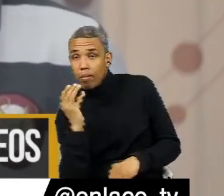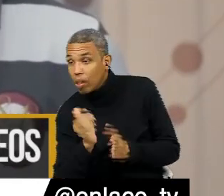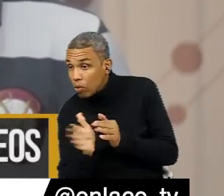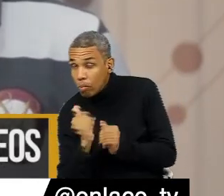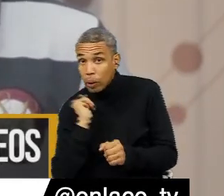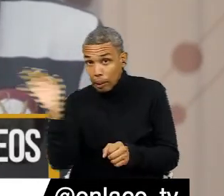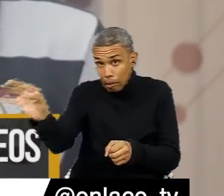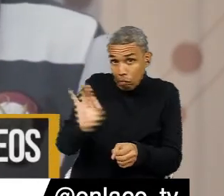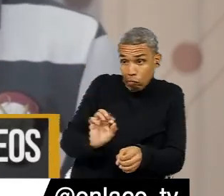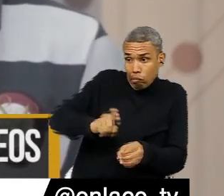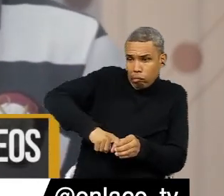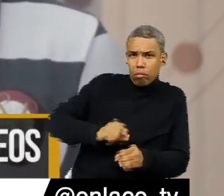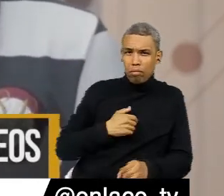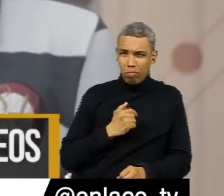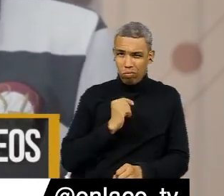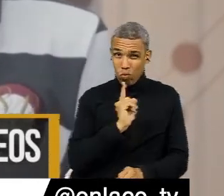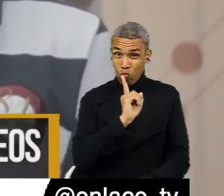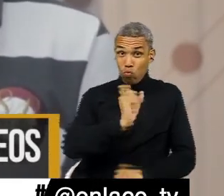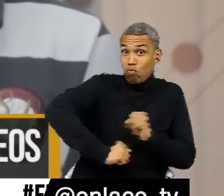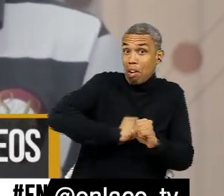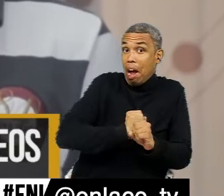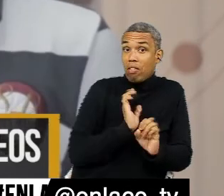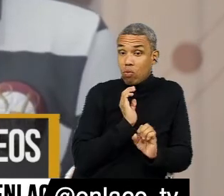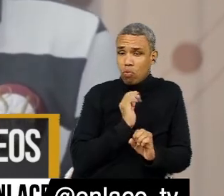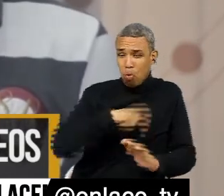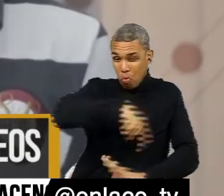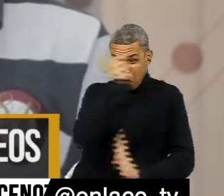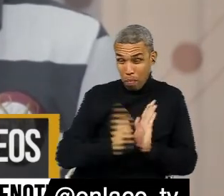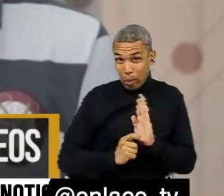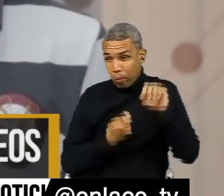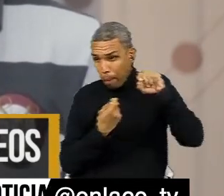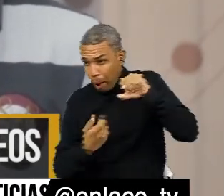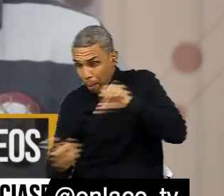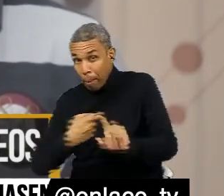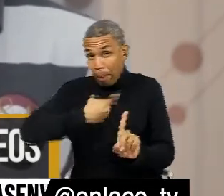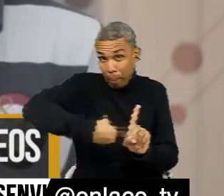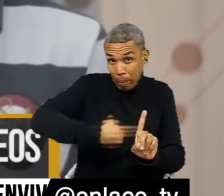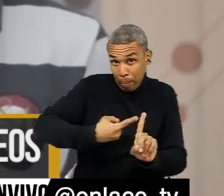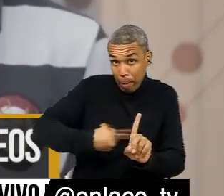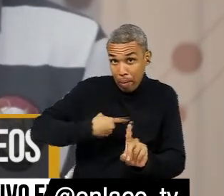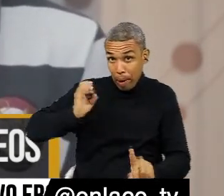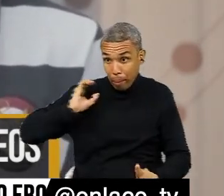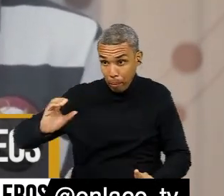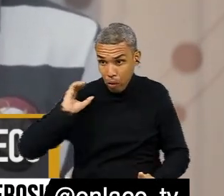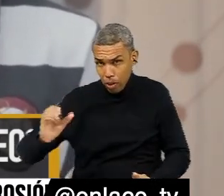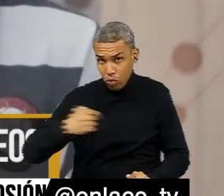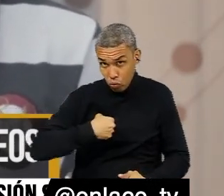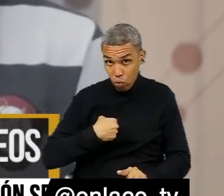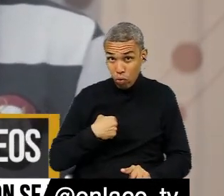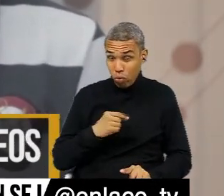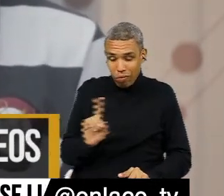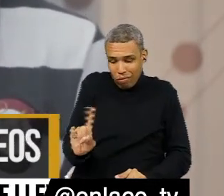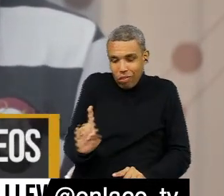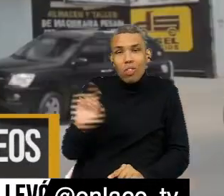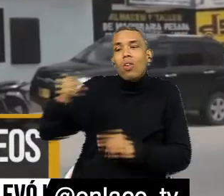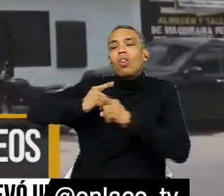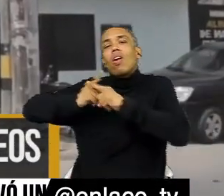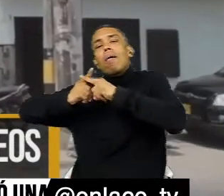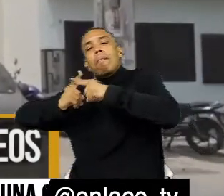costar, y los siguientes 6 meses que usted lo va a tener, lo va a hacer de cuenta suya. O sea, son 6 meses de tiempo y salario que nos